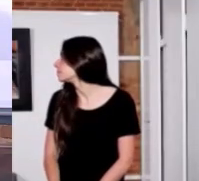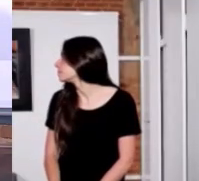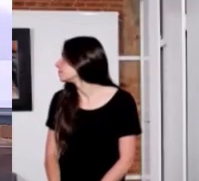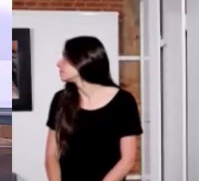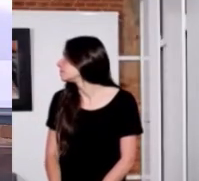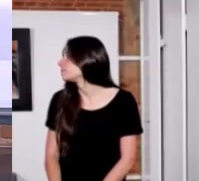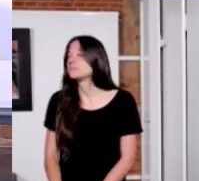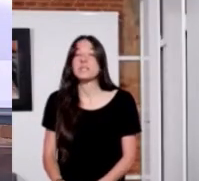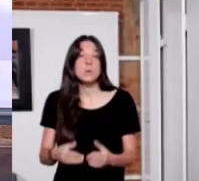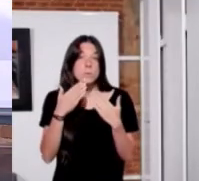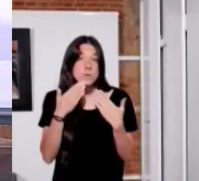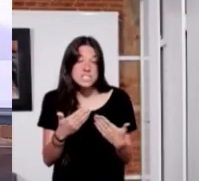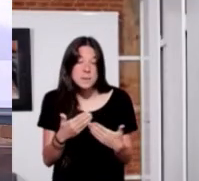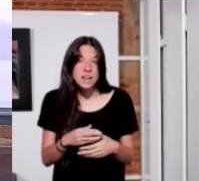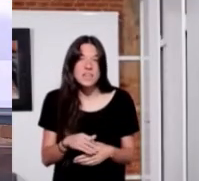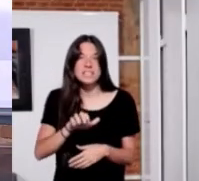Muchísimas gracias, Eulalia.